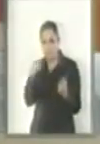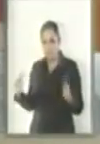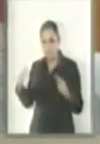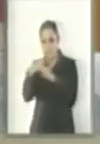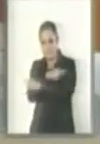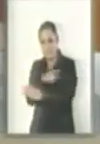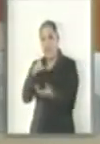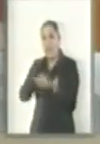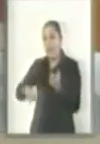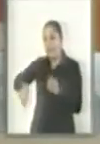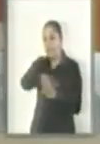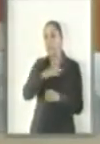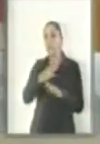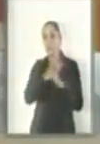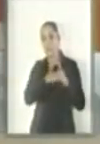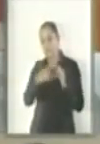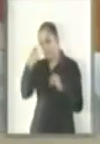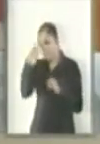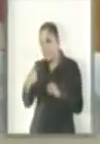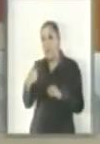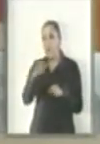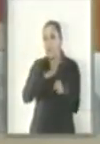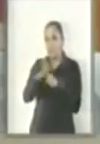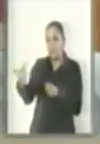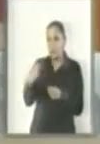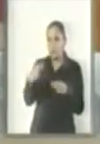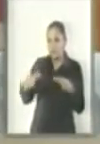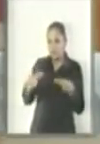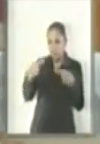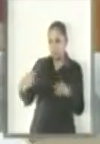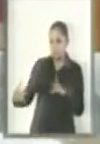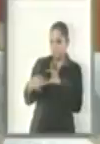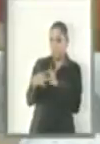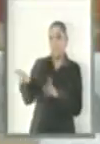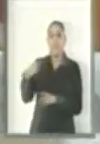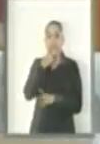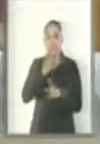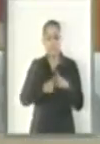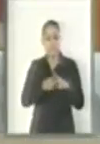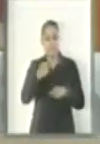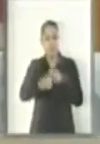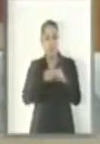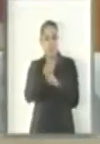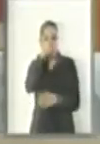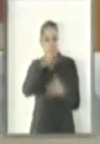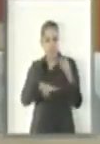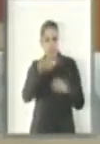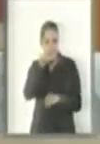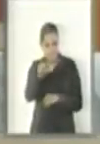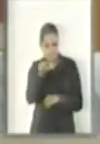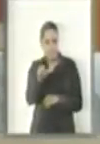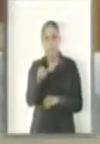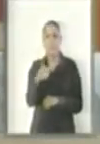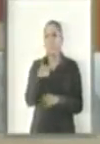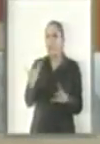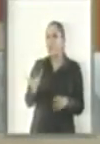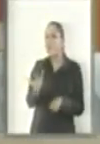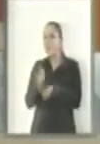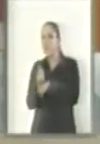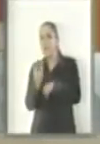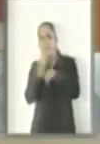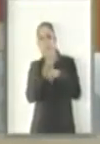concesión alianza estratégica fue que para el 2016 las adecuaciones y